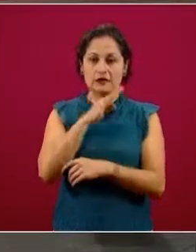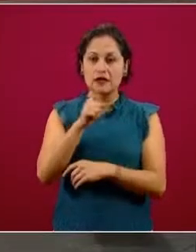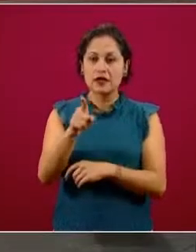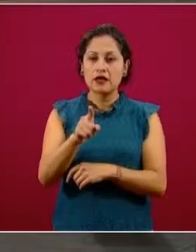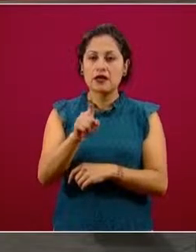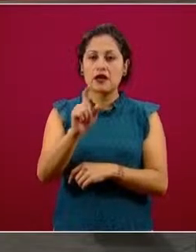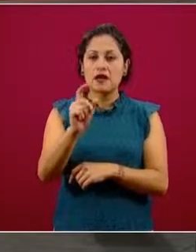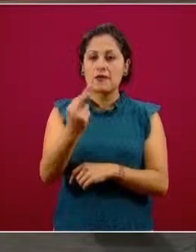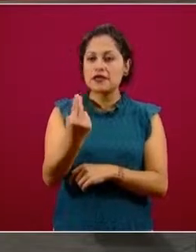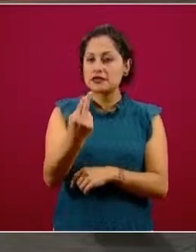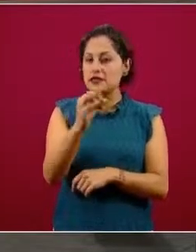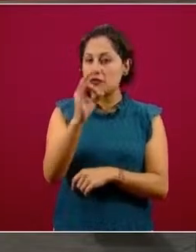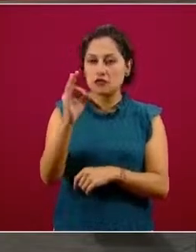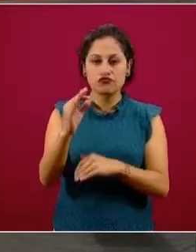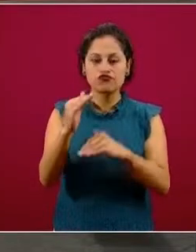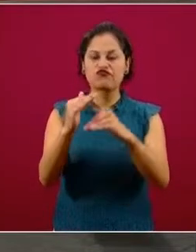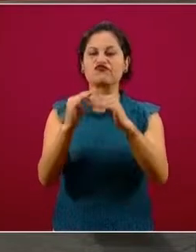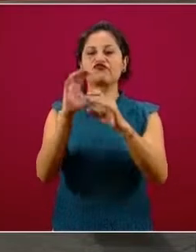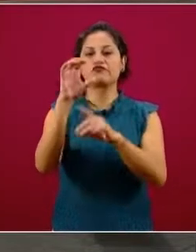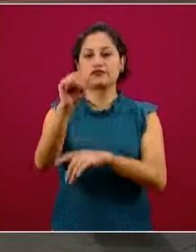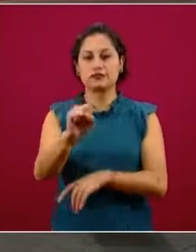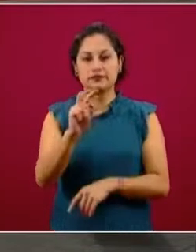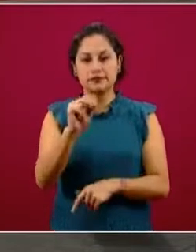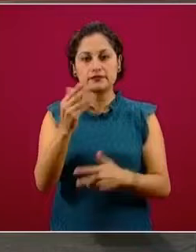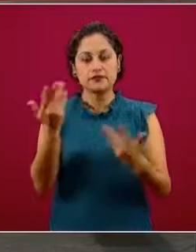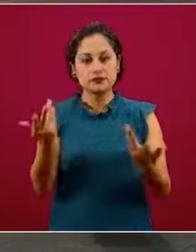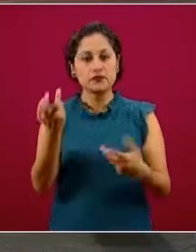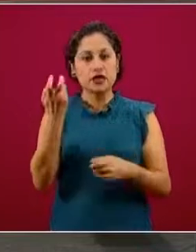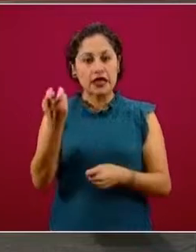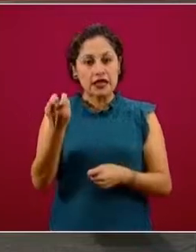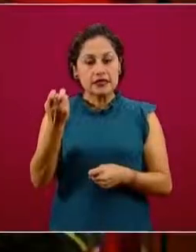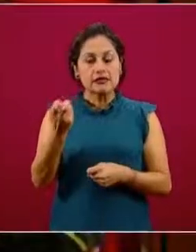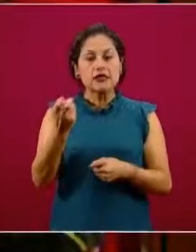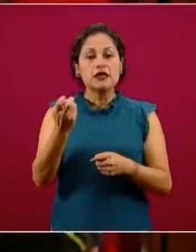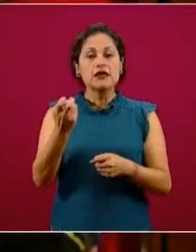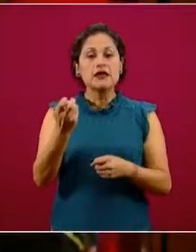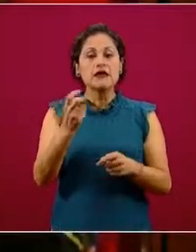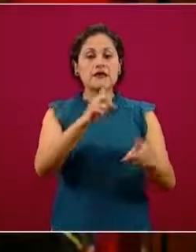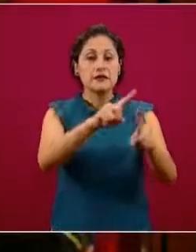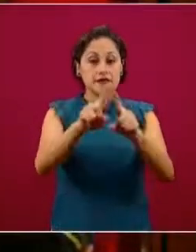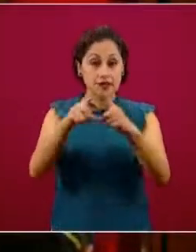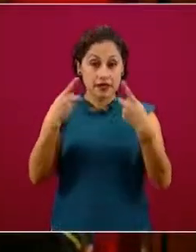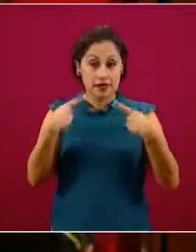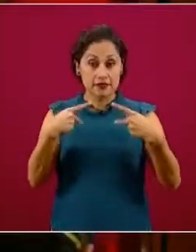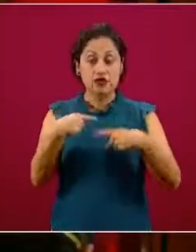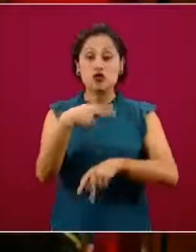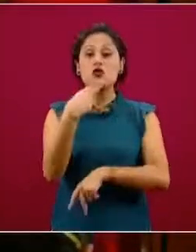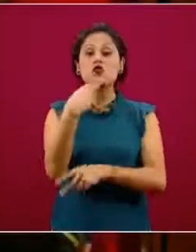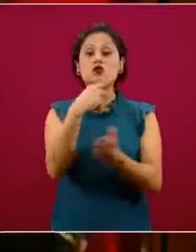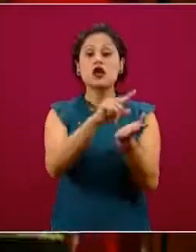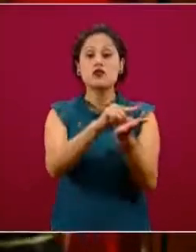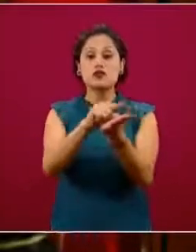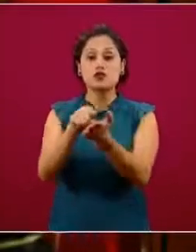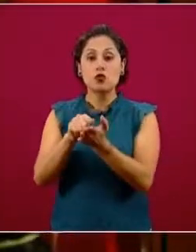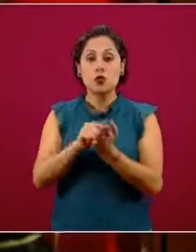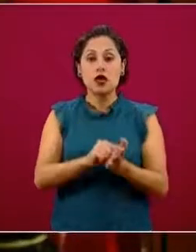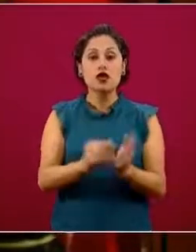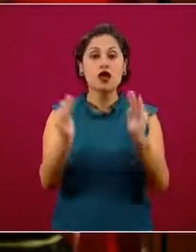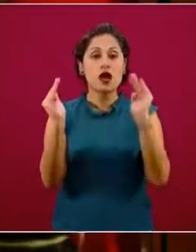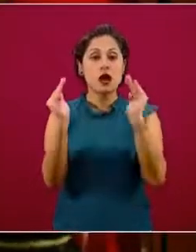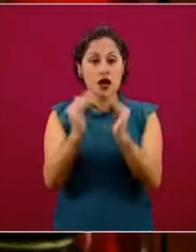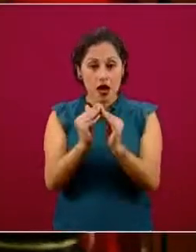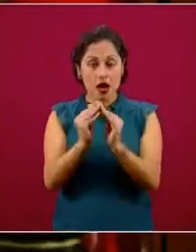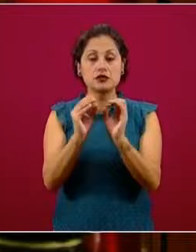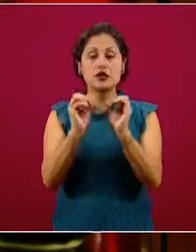al 25%. Entonces, es a estos, en general, a los usuarios de Twitter que están ahorita en sus casas, que estamos